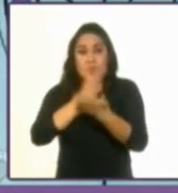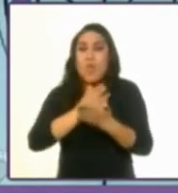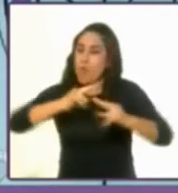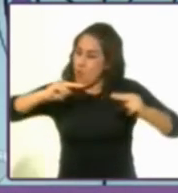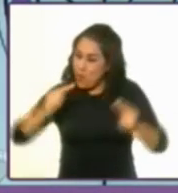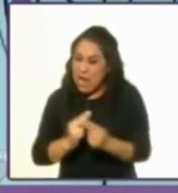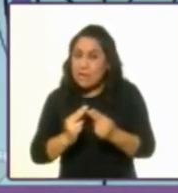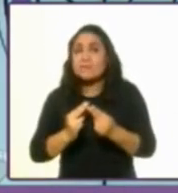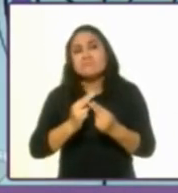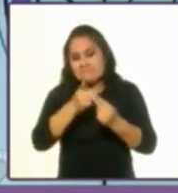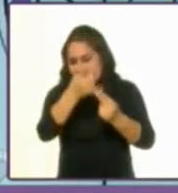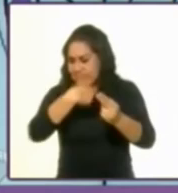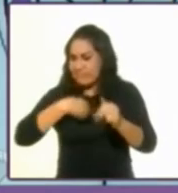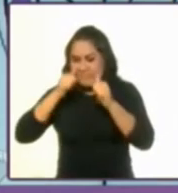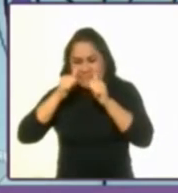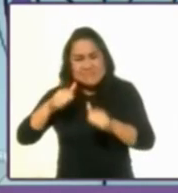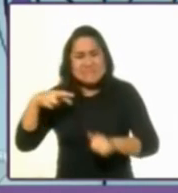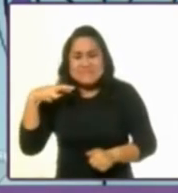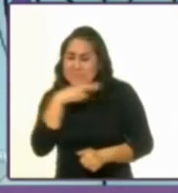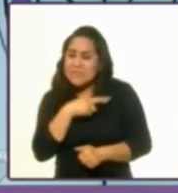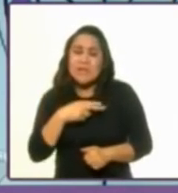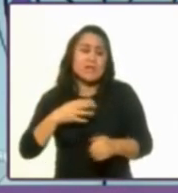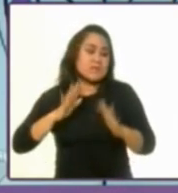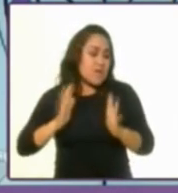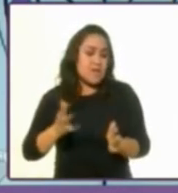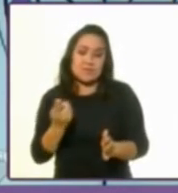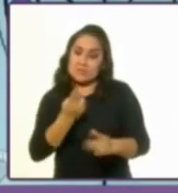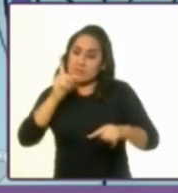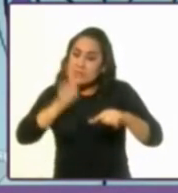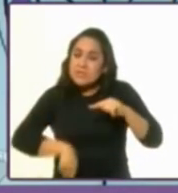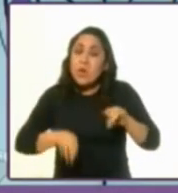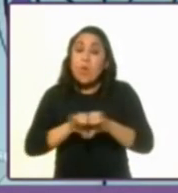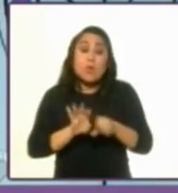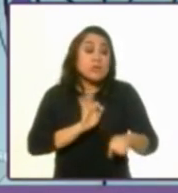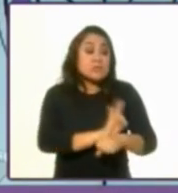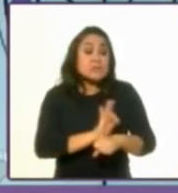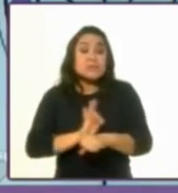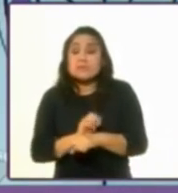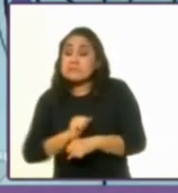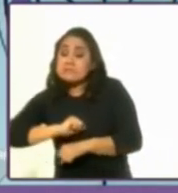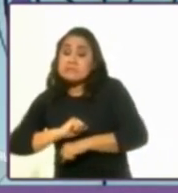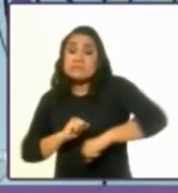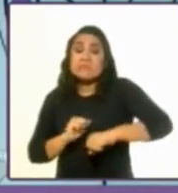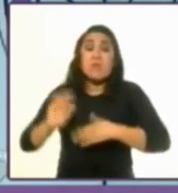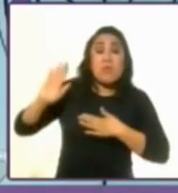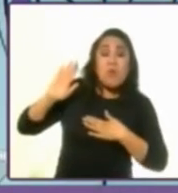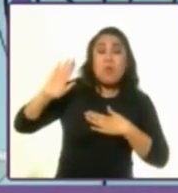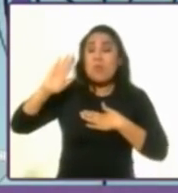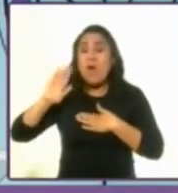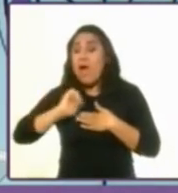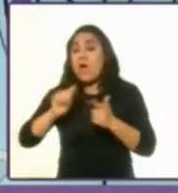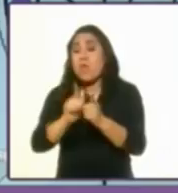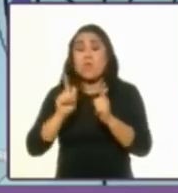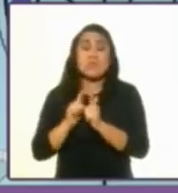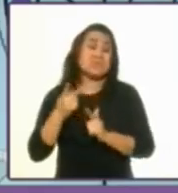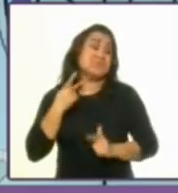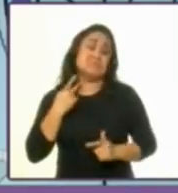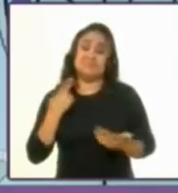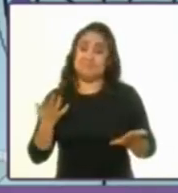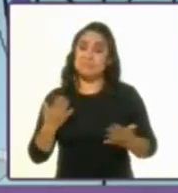la mejor atención debemos de terminar con el clientelismo de los partidos políticos vuelvo a repetir